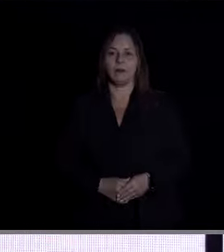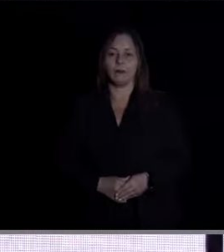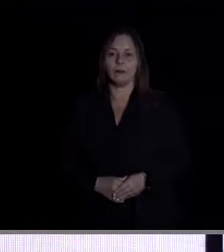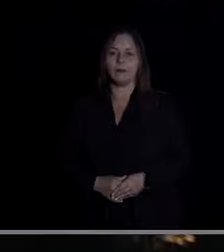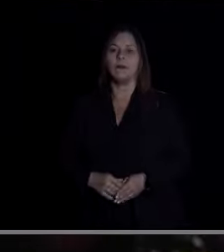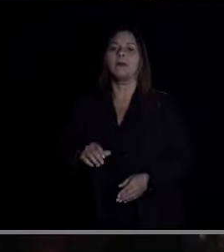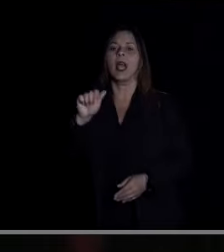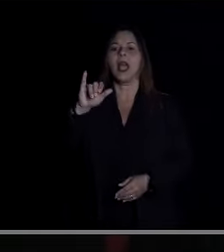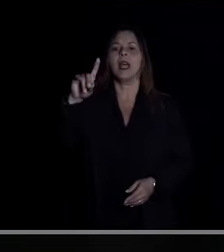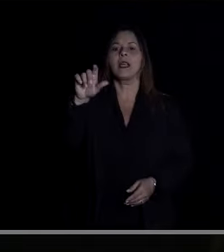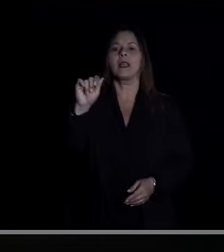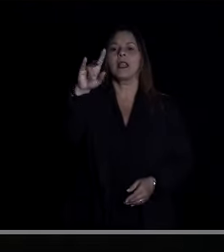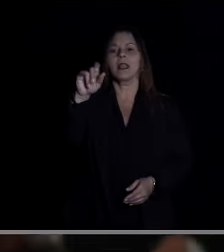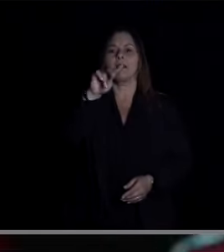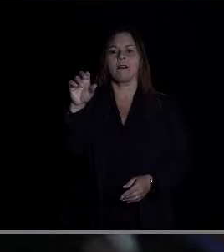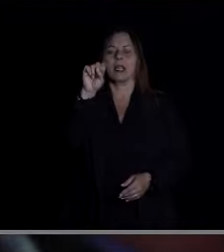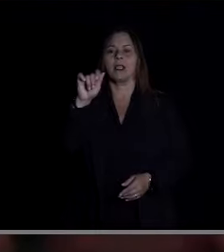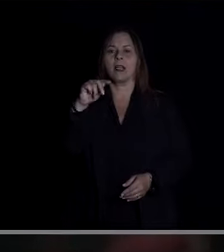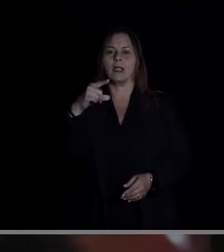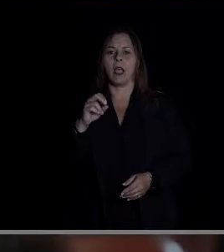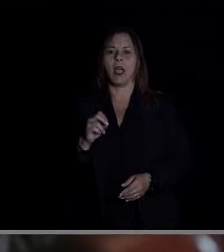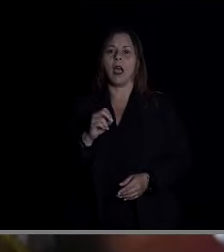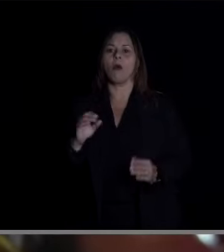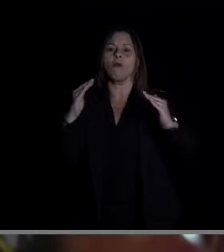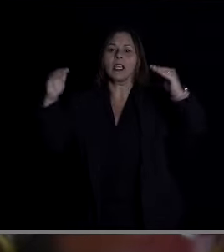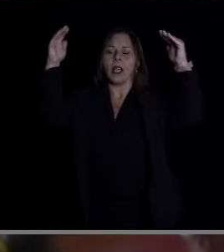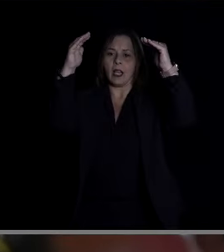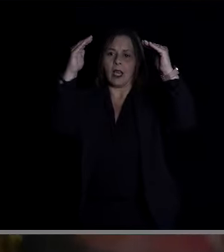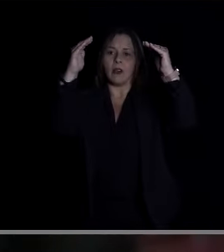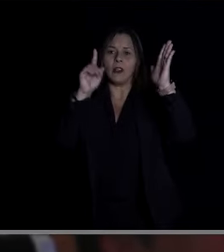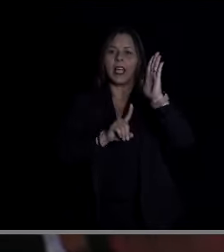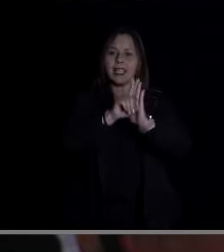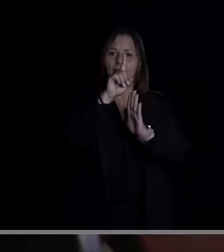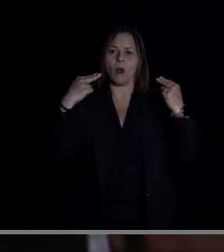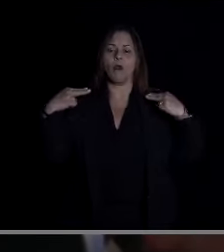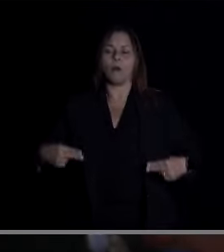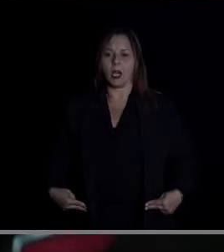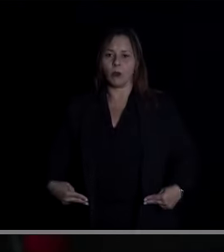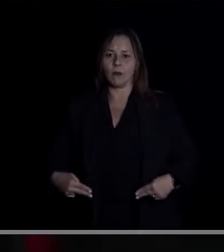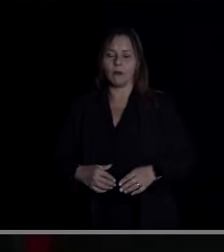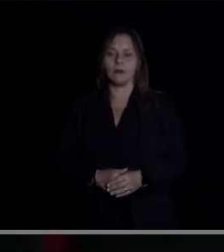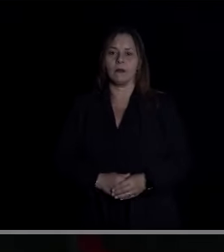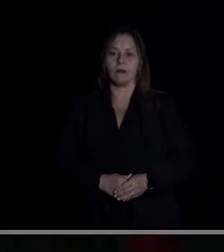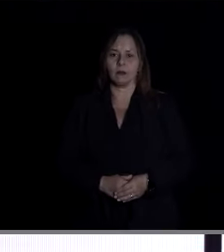La señora Aida Ivet González Santiago, secretaria de la Secretaría de Desarrollo Humano.